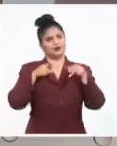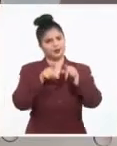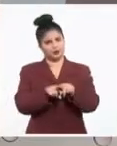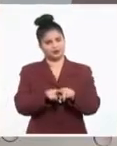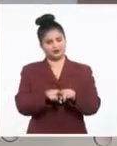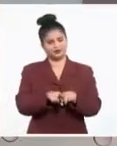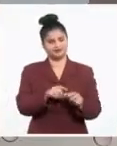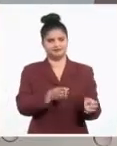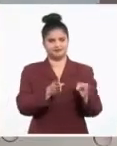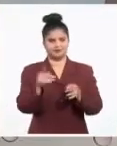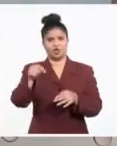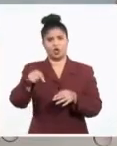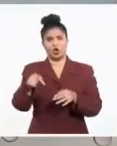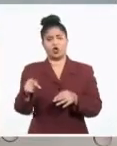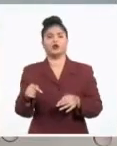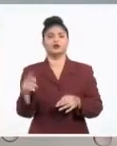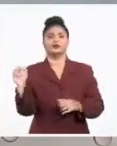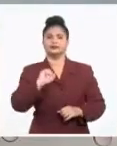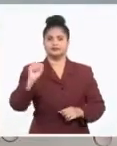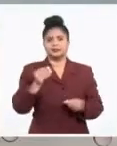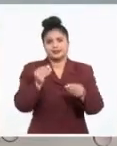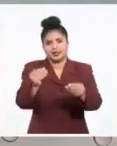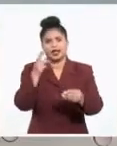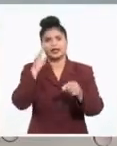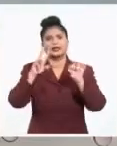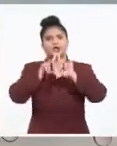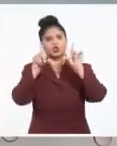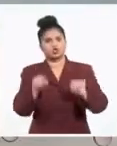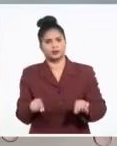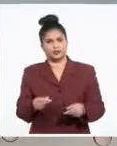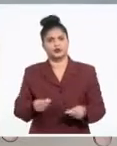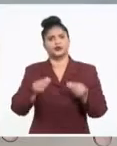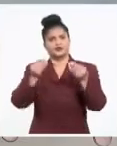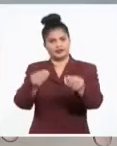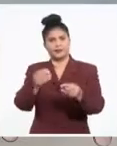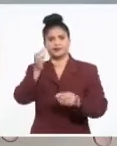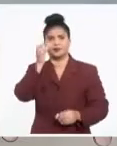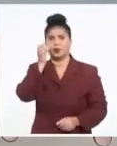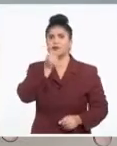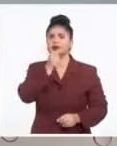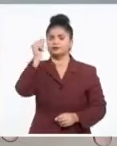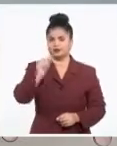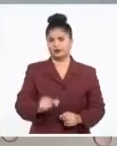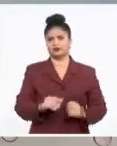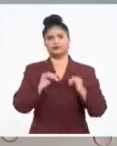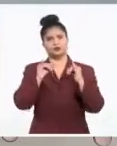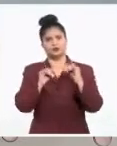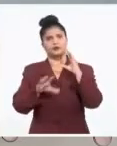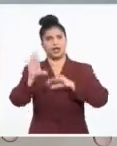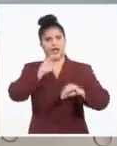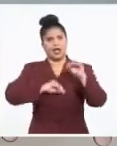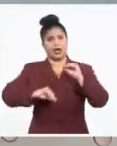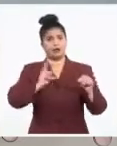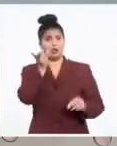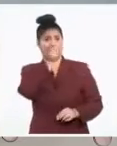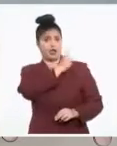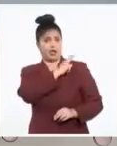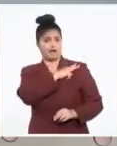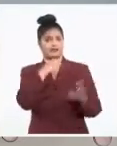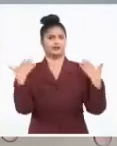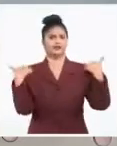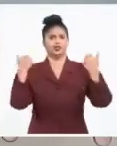fue abanderado el equipo Centrales, que participará en la Liga Élite del Béisbol Cubano. El colega Alejandro Castellanos conversó con el manager del elenco,